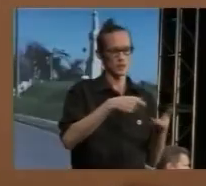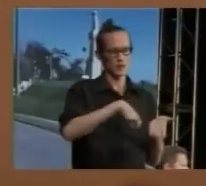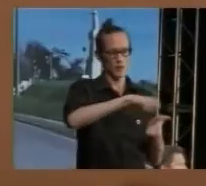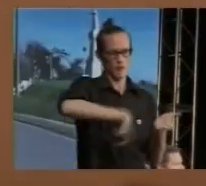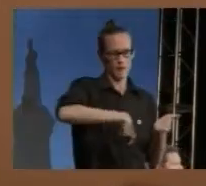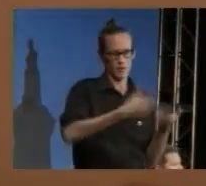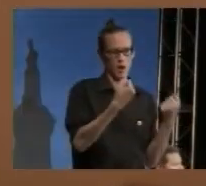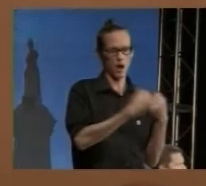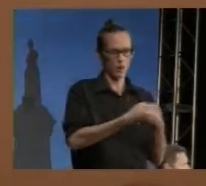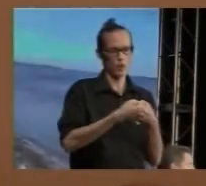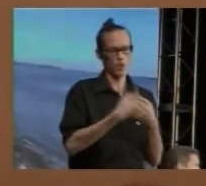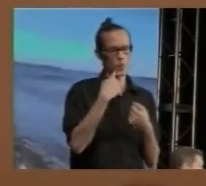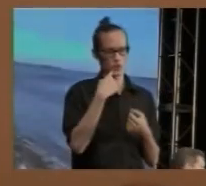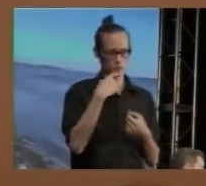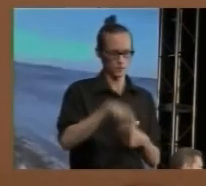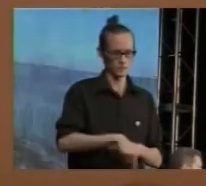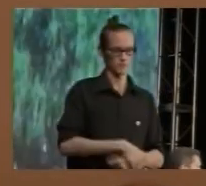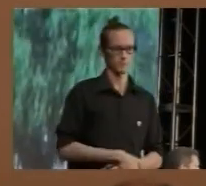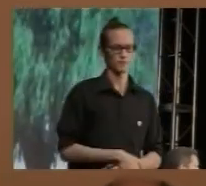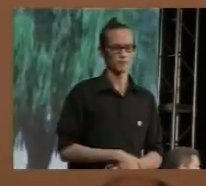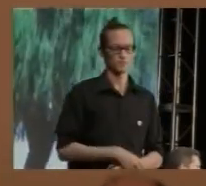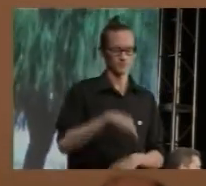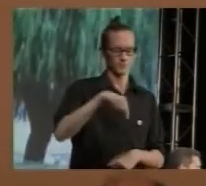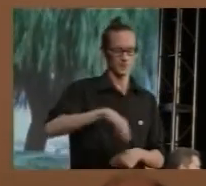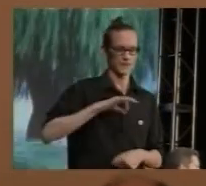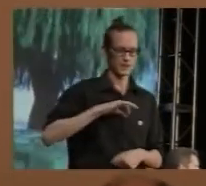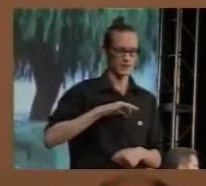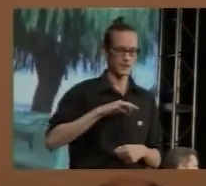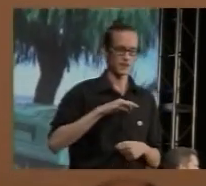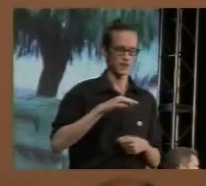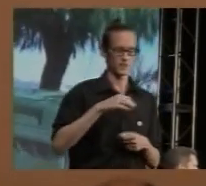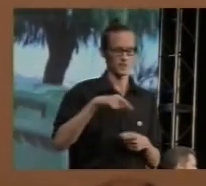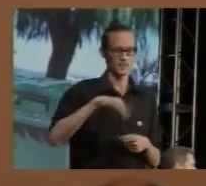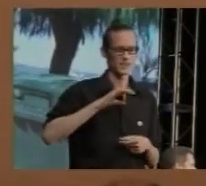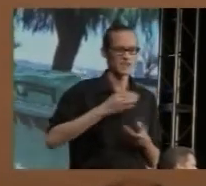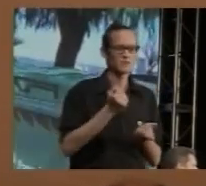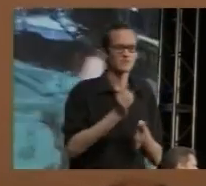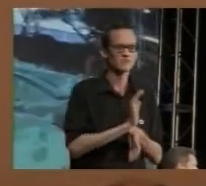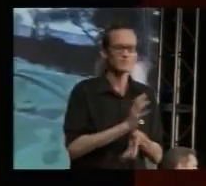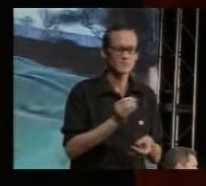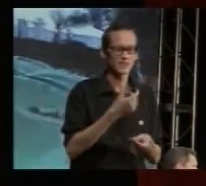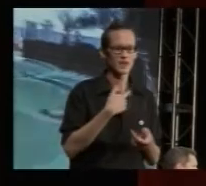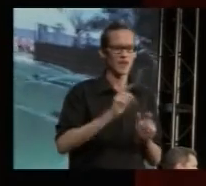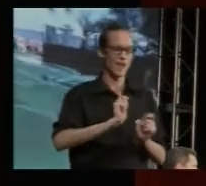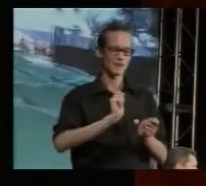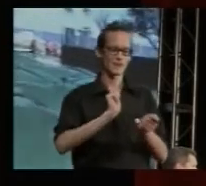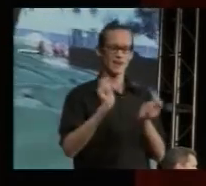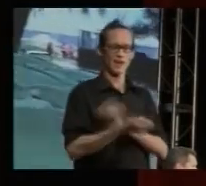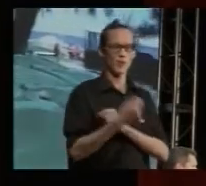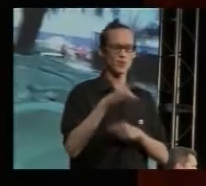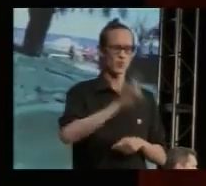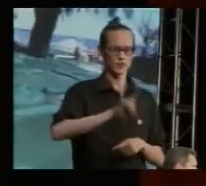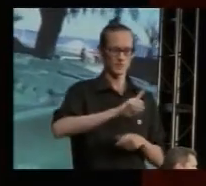aquellos comercios que han firmado convenios con la municipalidad. Este año es el año de la reforma universitaria. Dedicaremos entonces el mes de